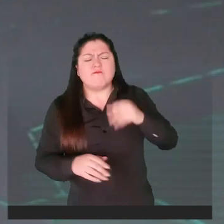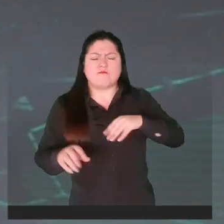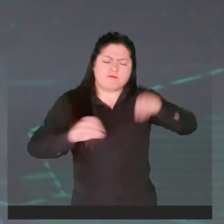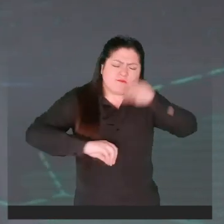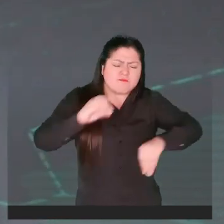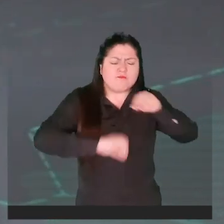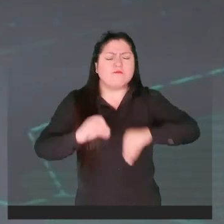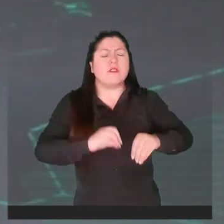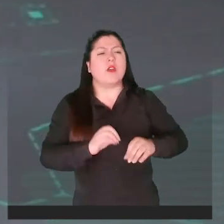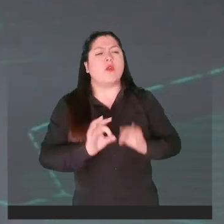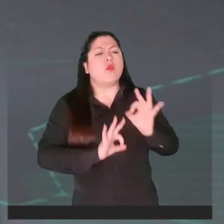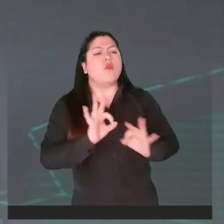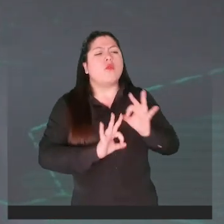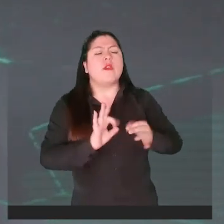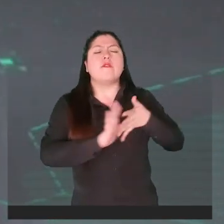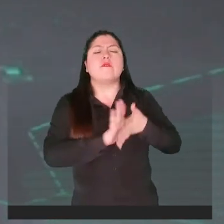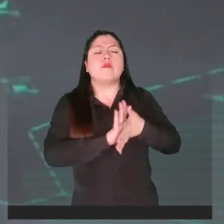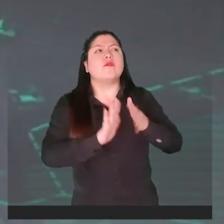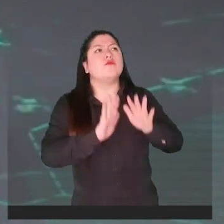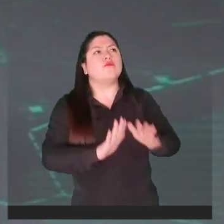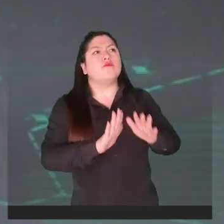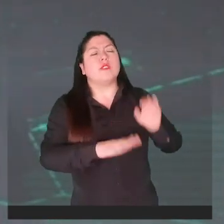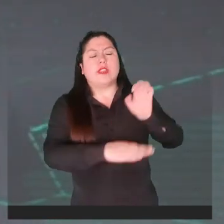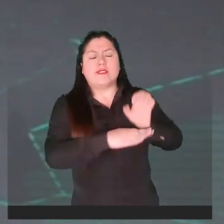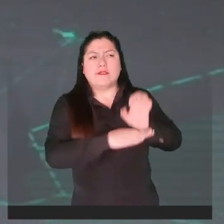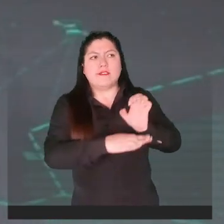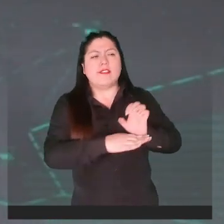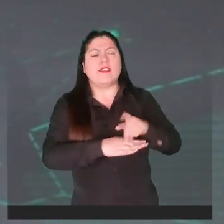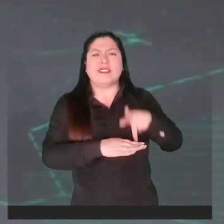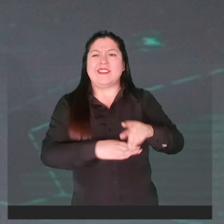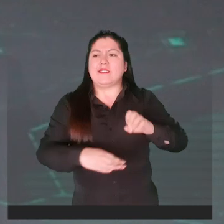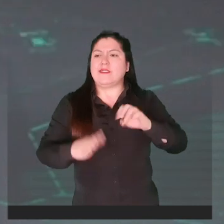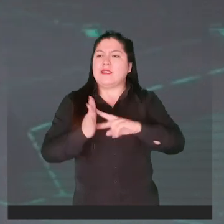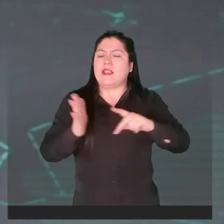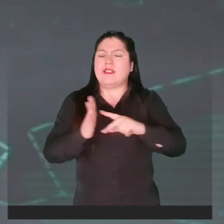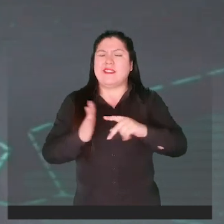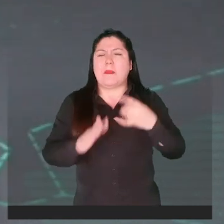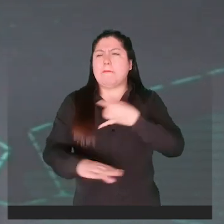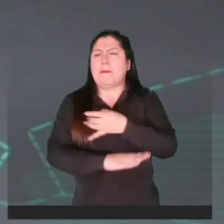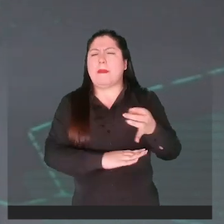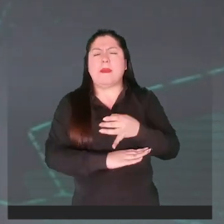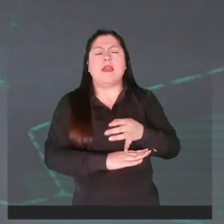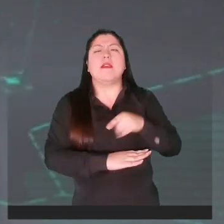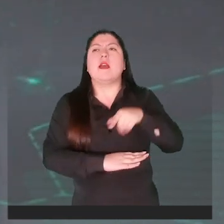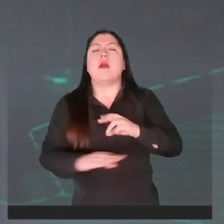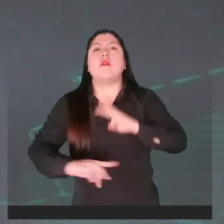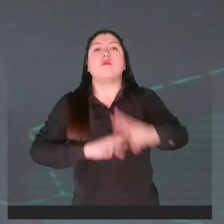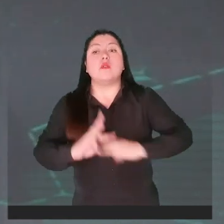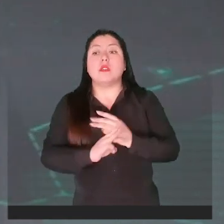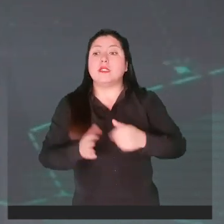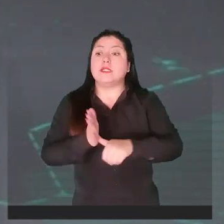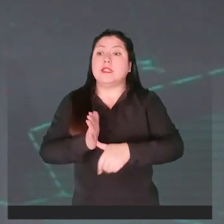proteger el Archivo Nacional de Identificación con las mejores técnicas que tiene hoy el mundo. Y esta cédula